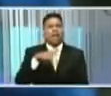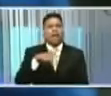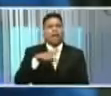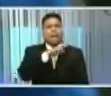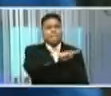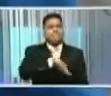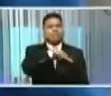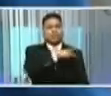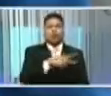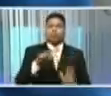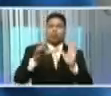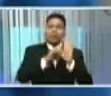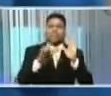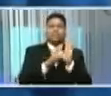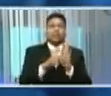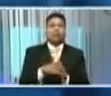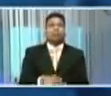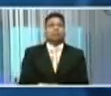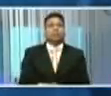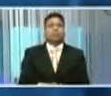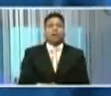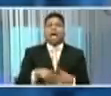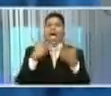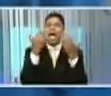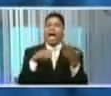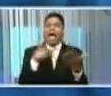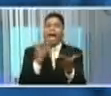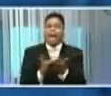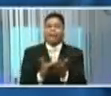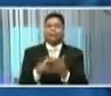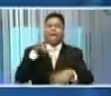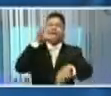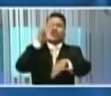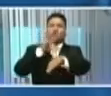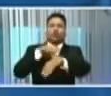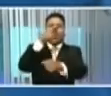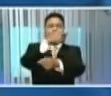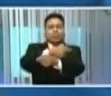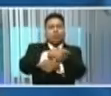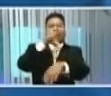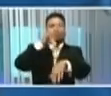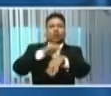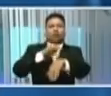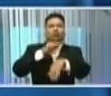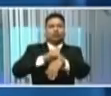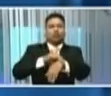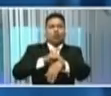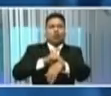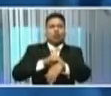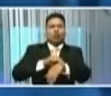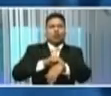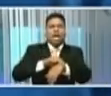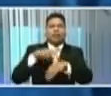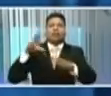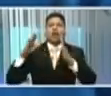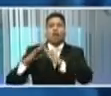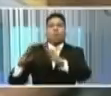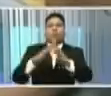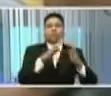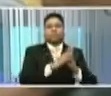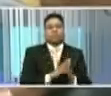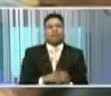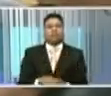pasó a ser una doctora en medicina integral comunitaria graduada por la